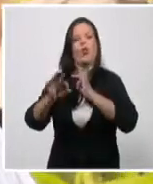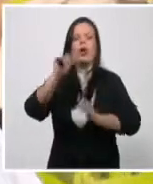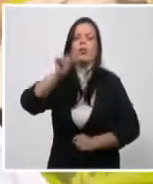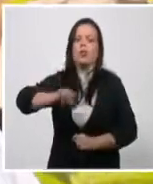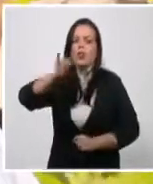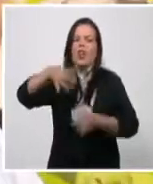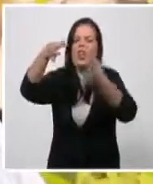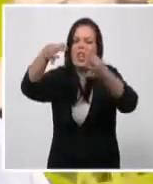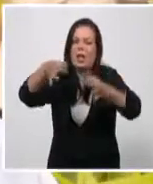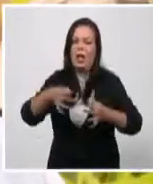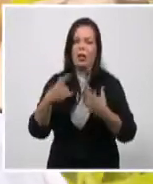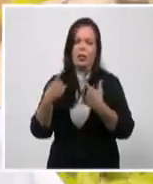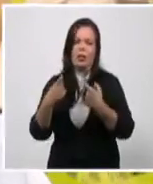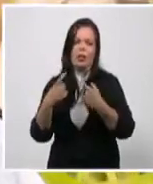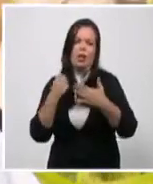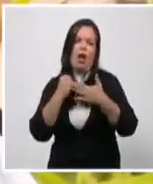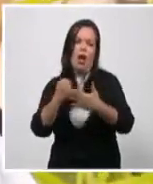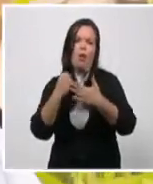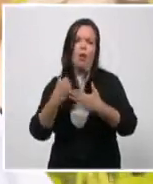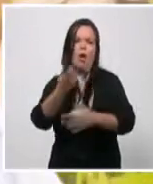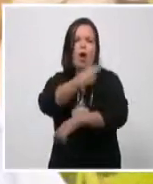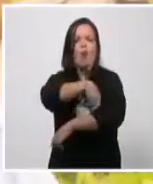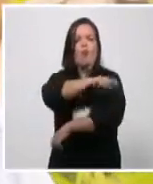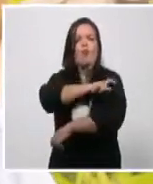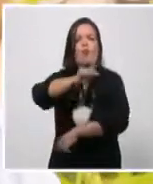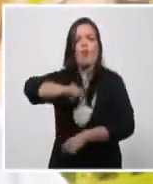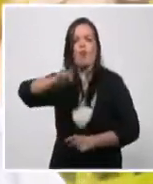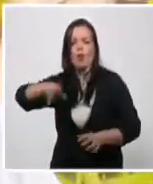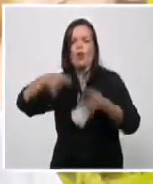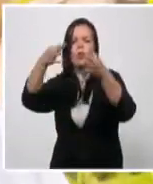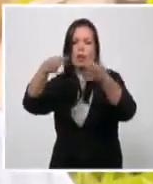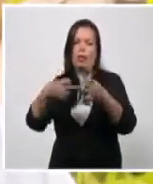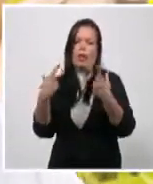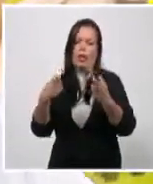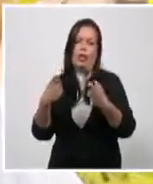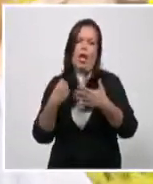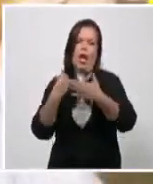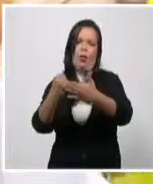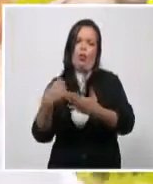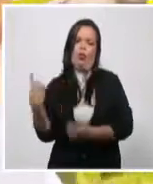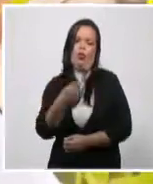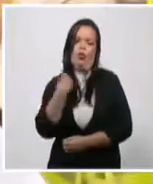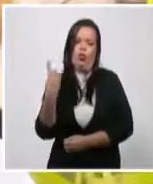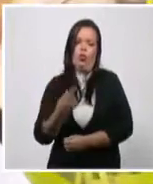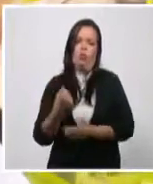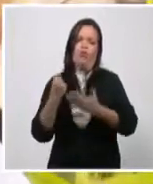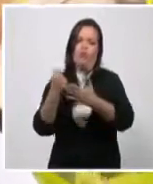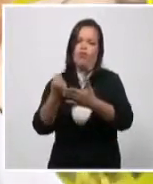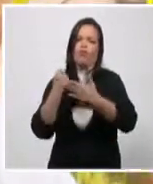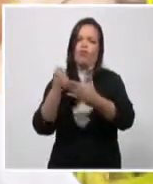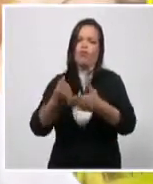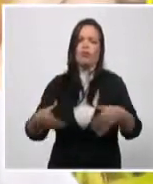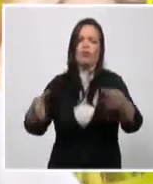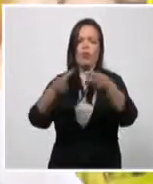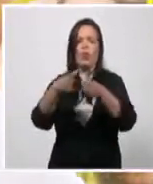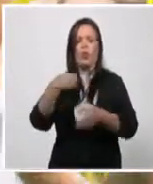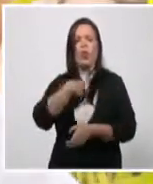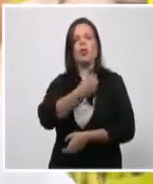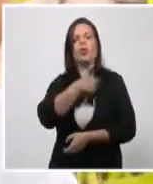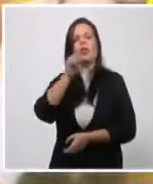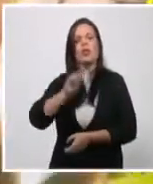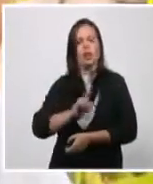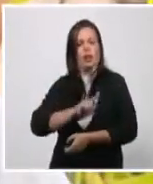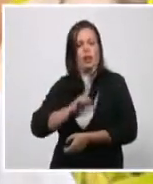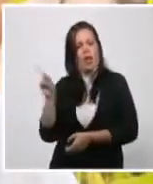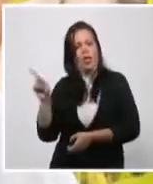apoyar ese pueblo que estaba tan complicado en el momento en que llegamos. Y con nuestra labor apoyar a aquel personal de salud también